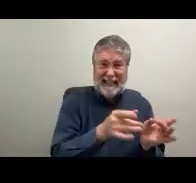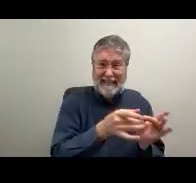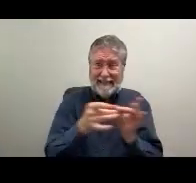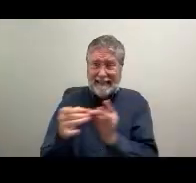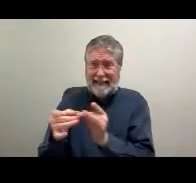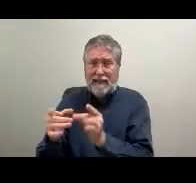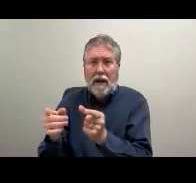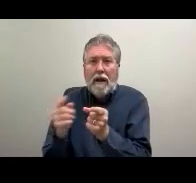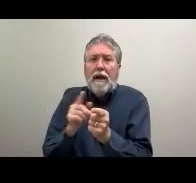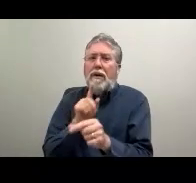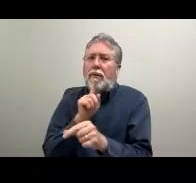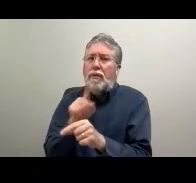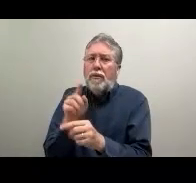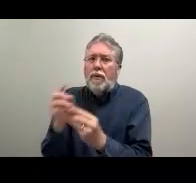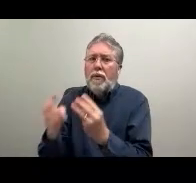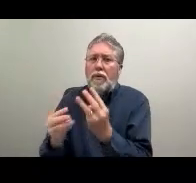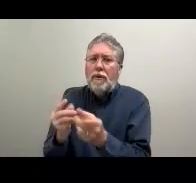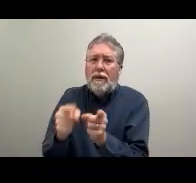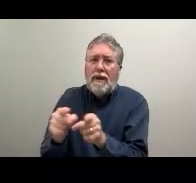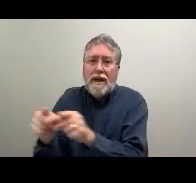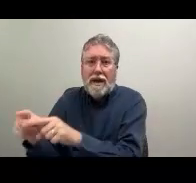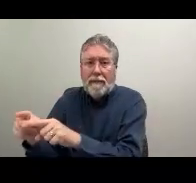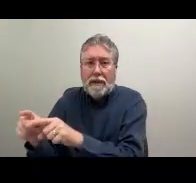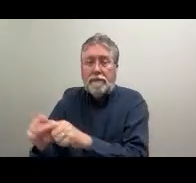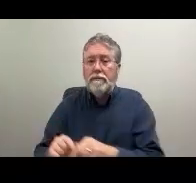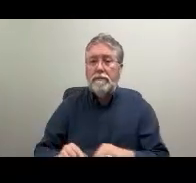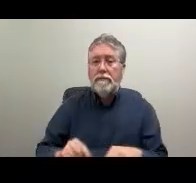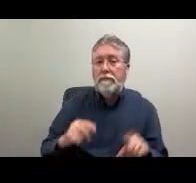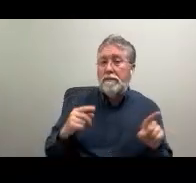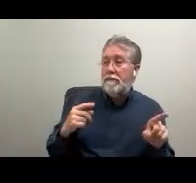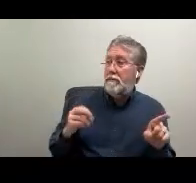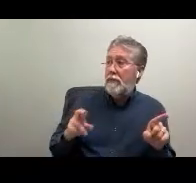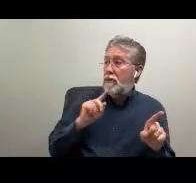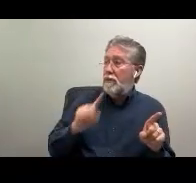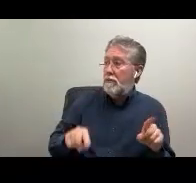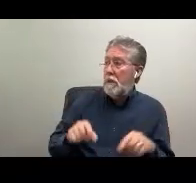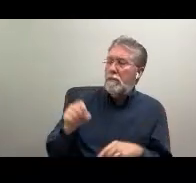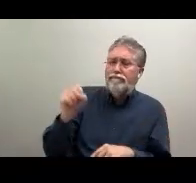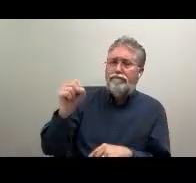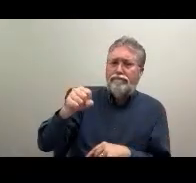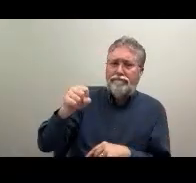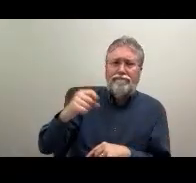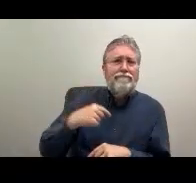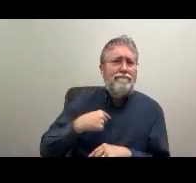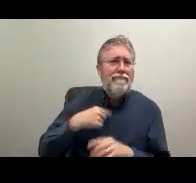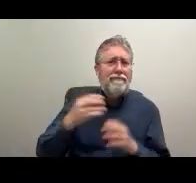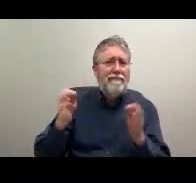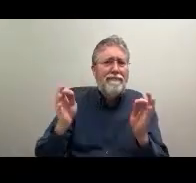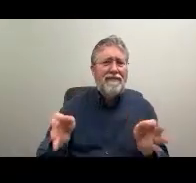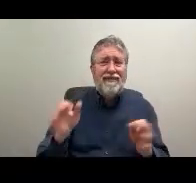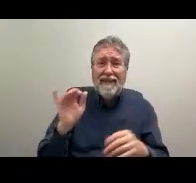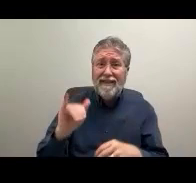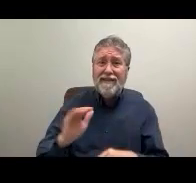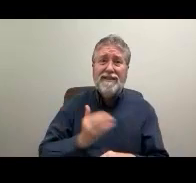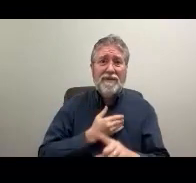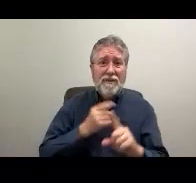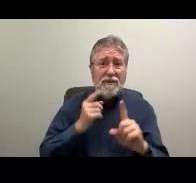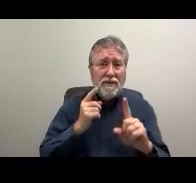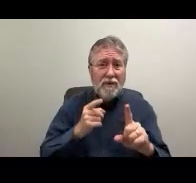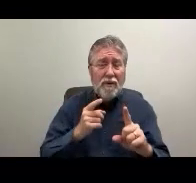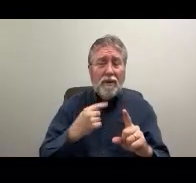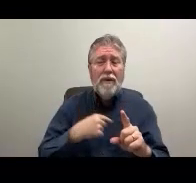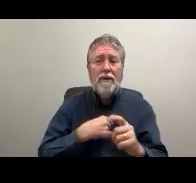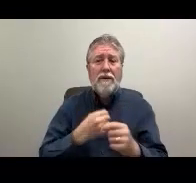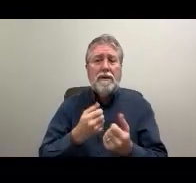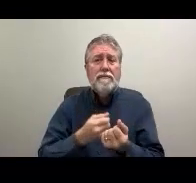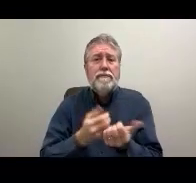Sí, puedo responder a eso. Yo diría que sí, absolutamente. Esto es lo que esperamos que ocurra, ¿verdad? Que el conjunto de datos esté